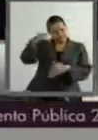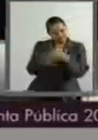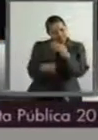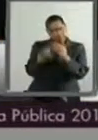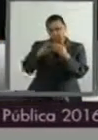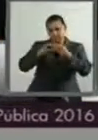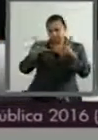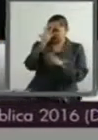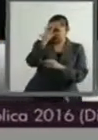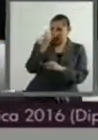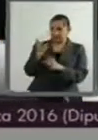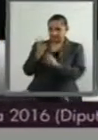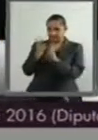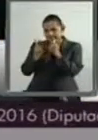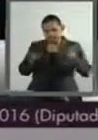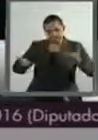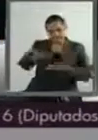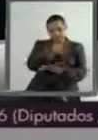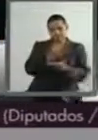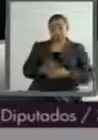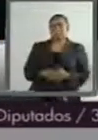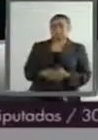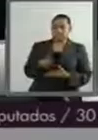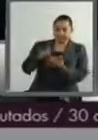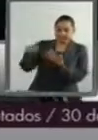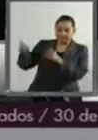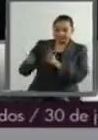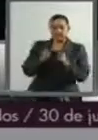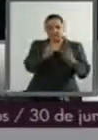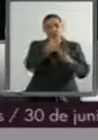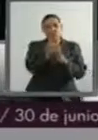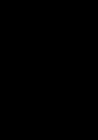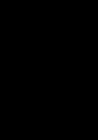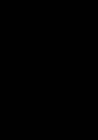Transparencia y Anticorrupción de la Cámara de Diputados. Tiene